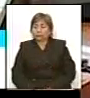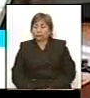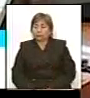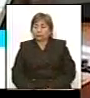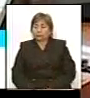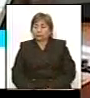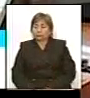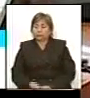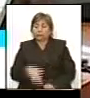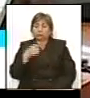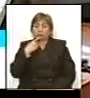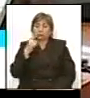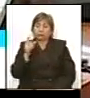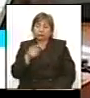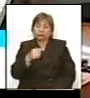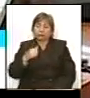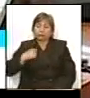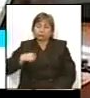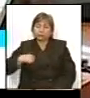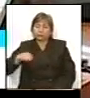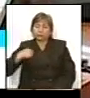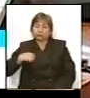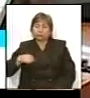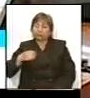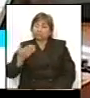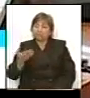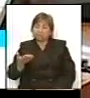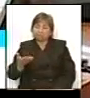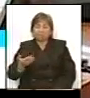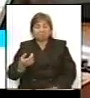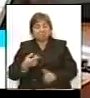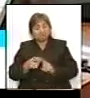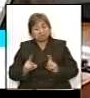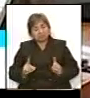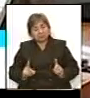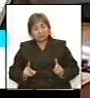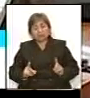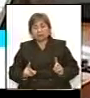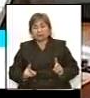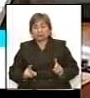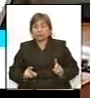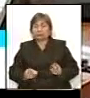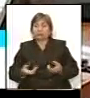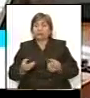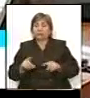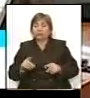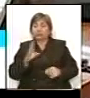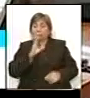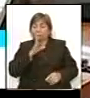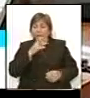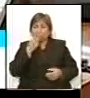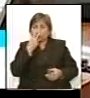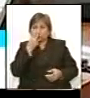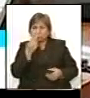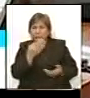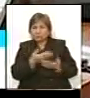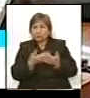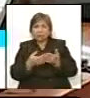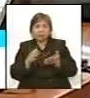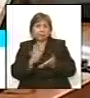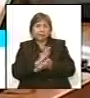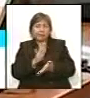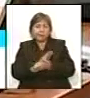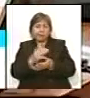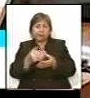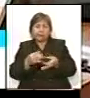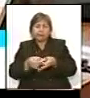son municipales. Entonces, en buena cuenta, cuando en el ámbito urbano, cuando se ha visto el tema del saneamiento, se ha